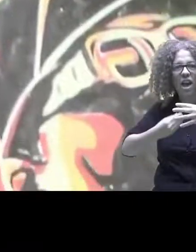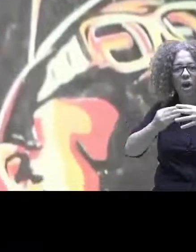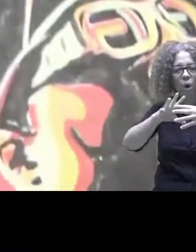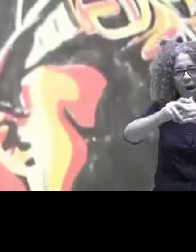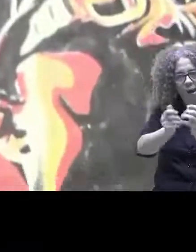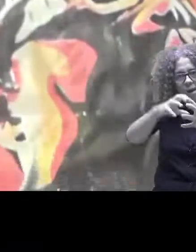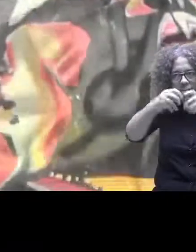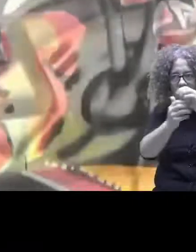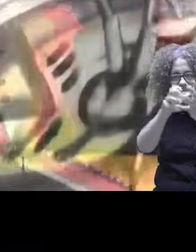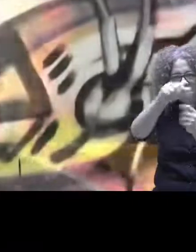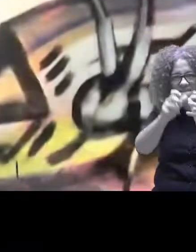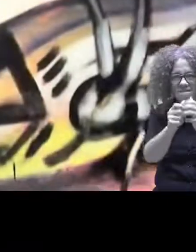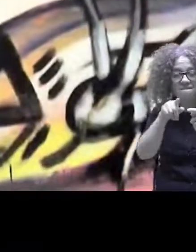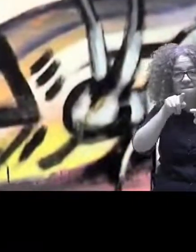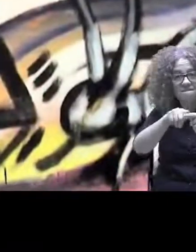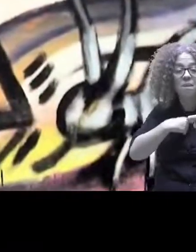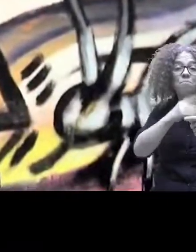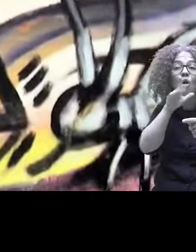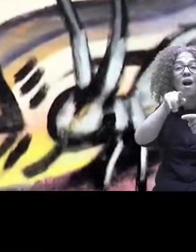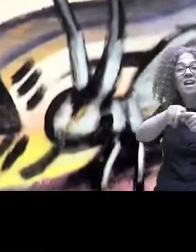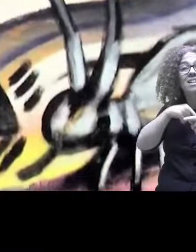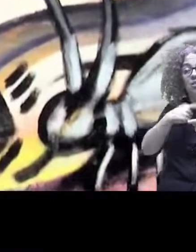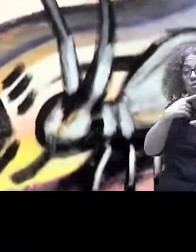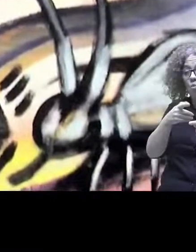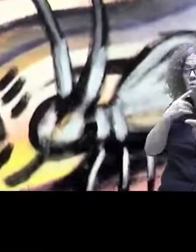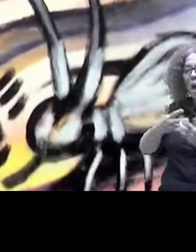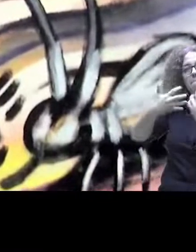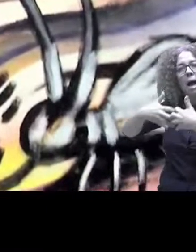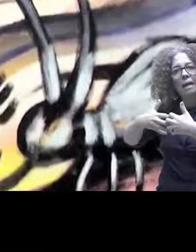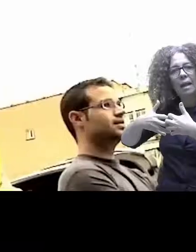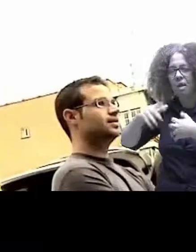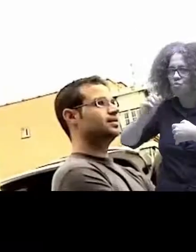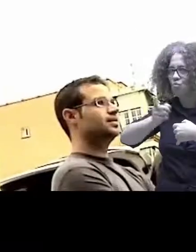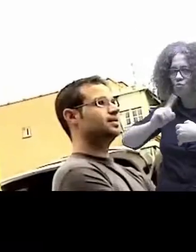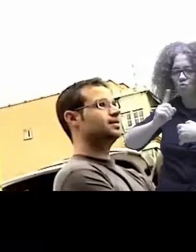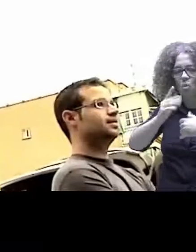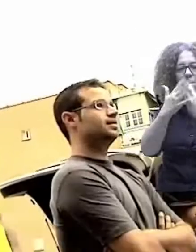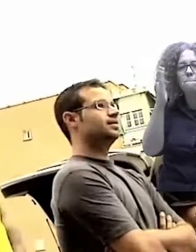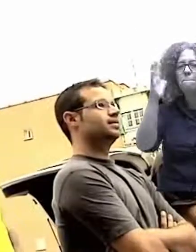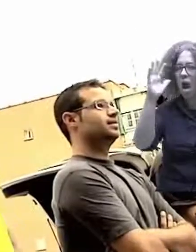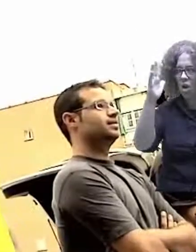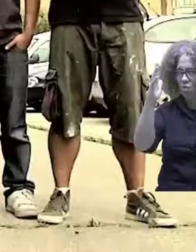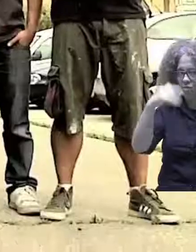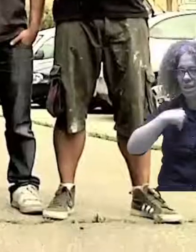esto no lo hace una máquina, esto lo hace mi mano y mi mente, no hay nada más.